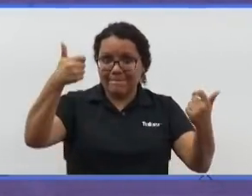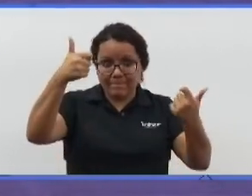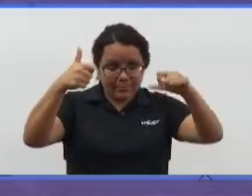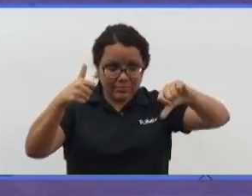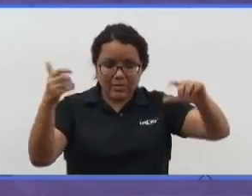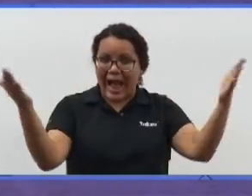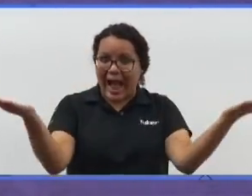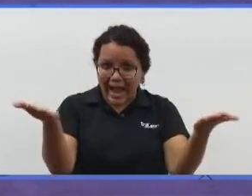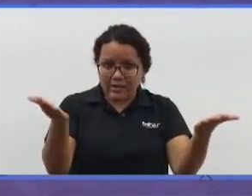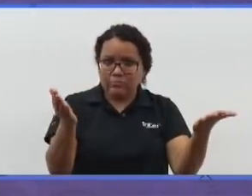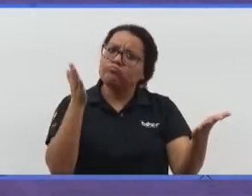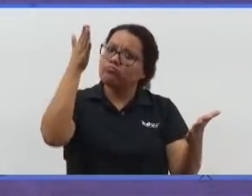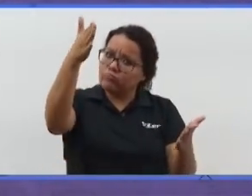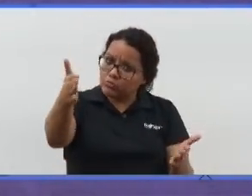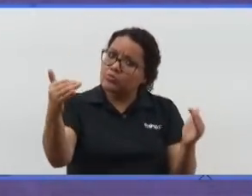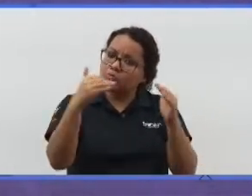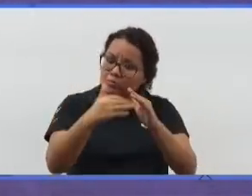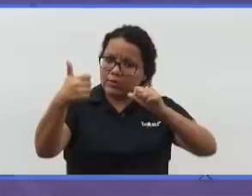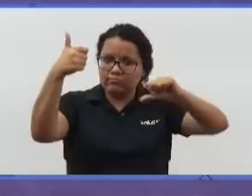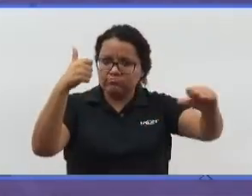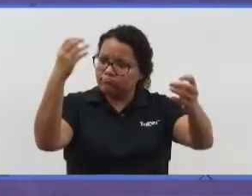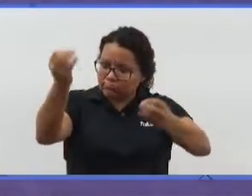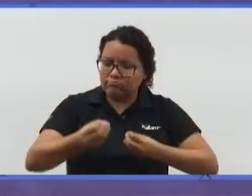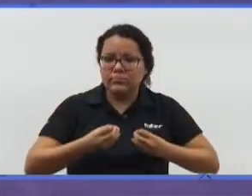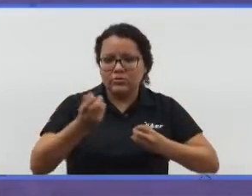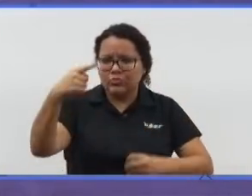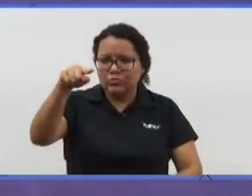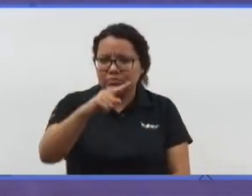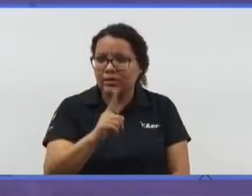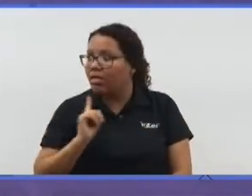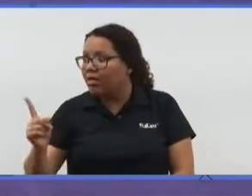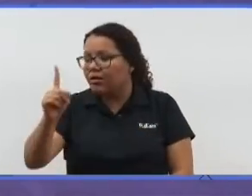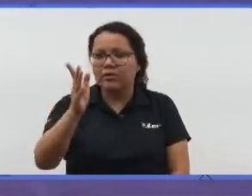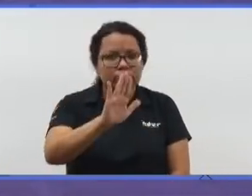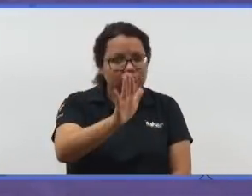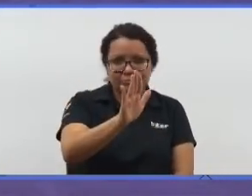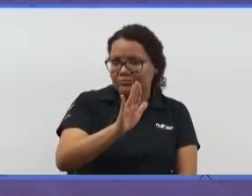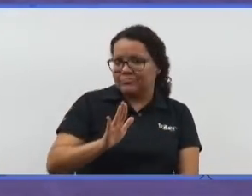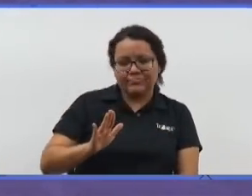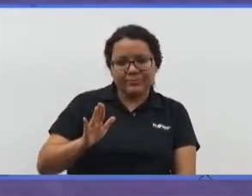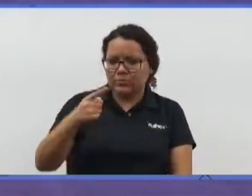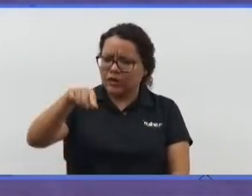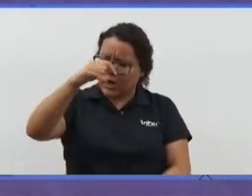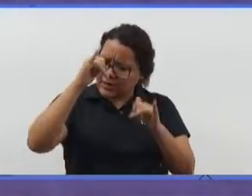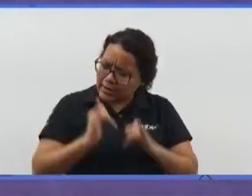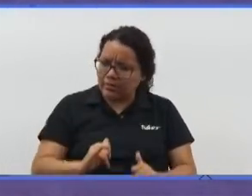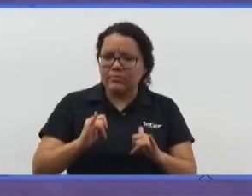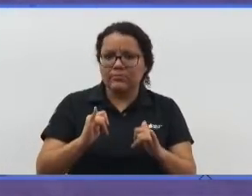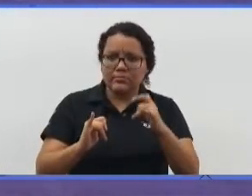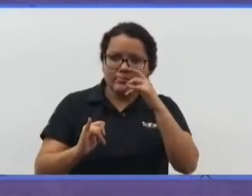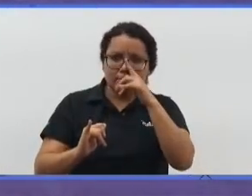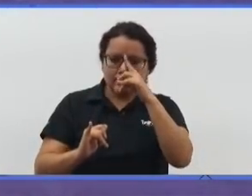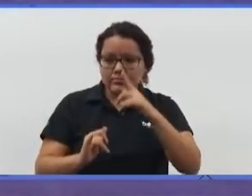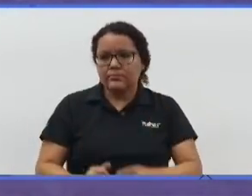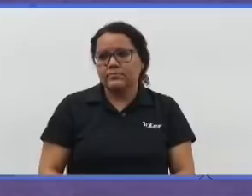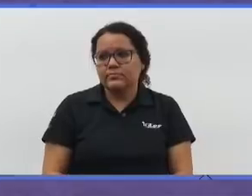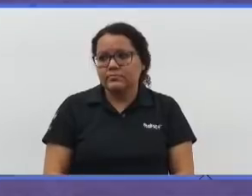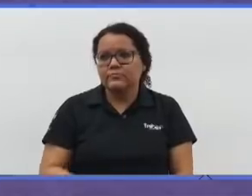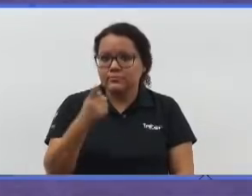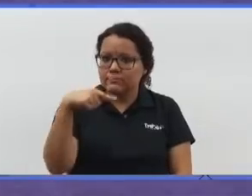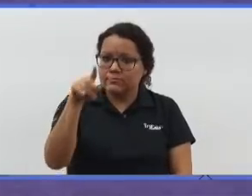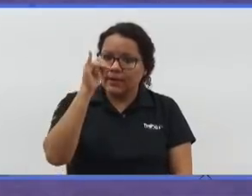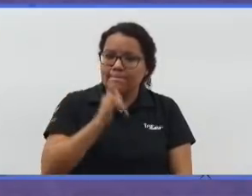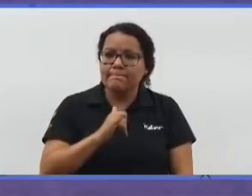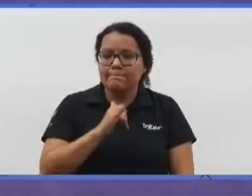puso no retroceda de las cosas que has conquistado no entres que tú tienes prometida por cualquier cosa no lo hagas no lo